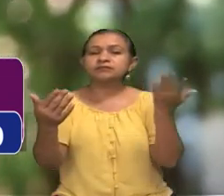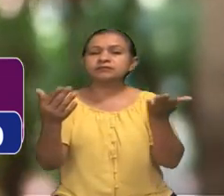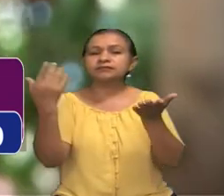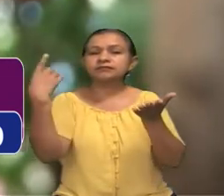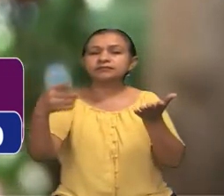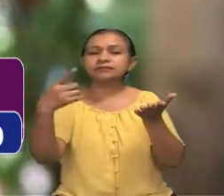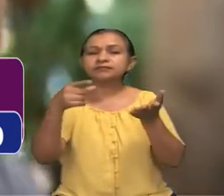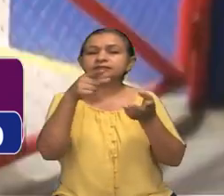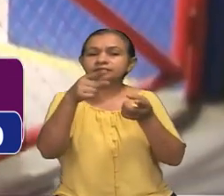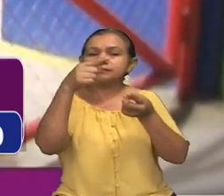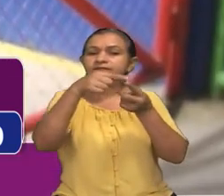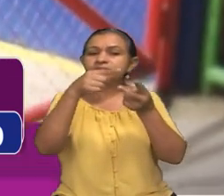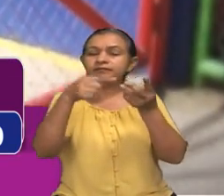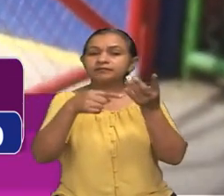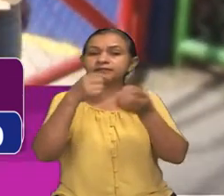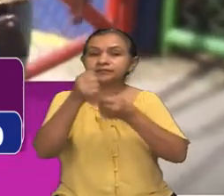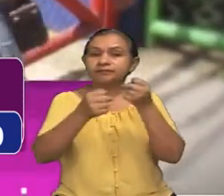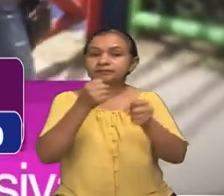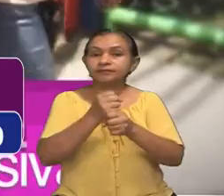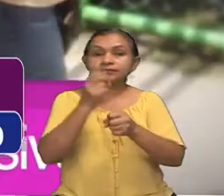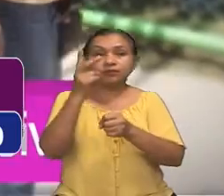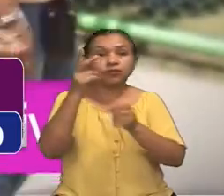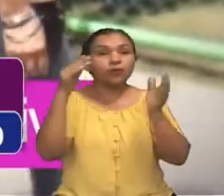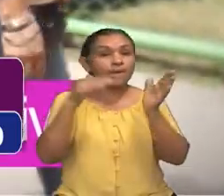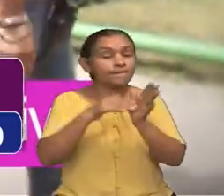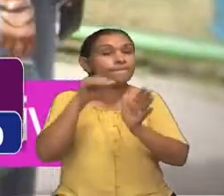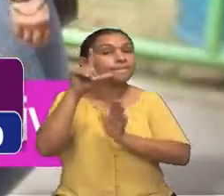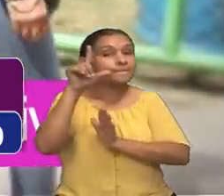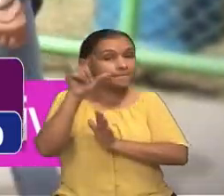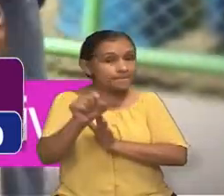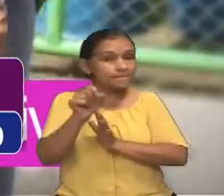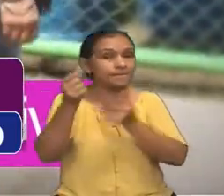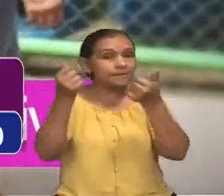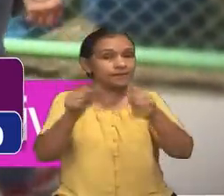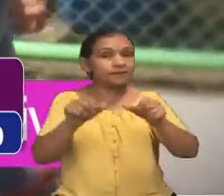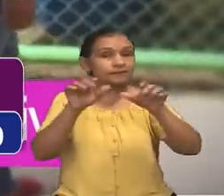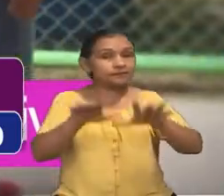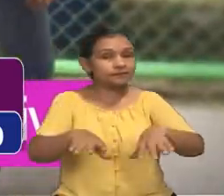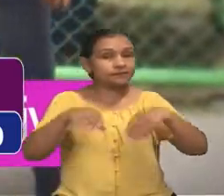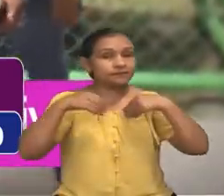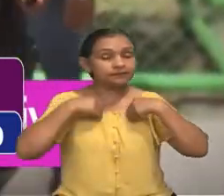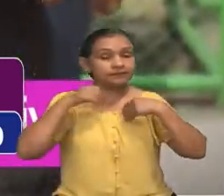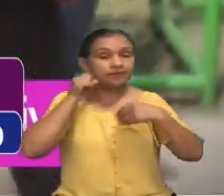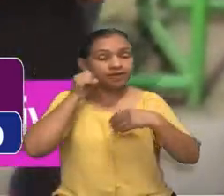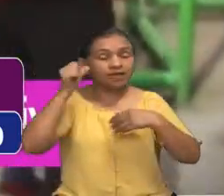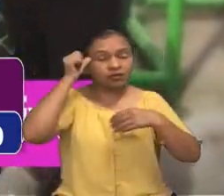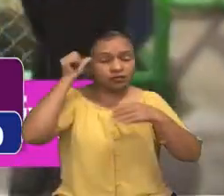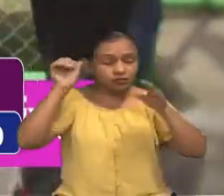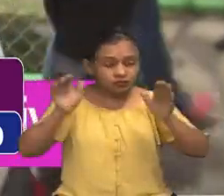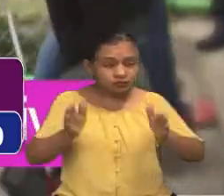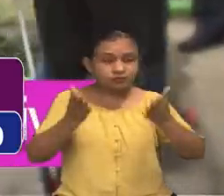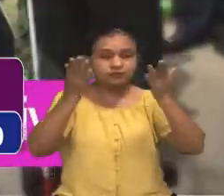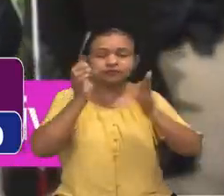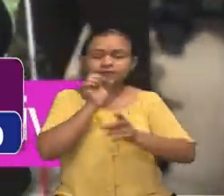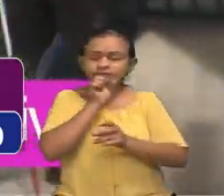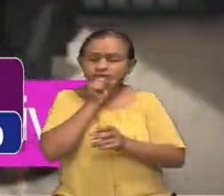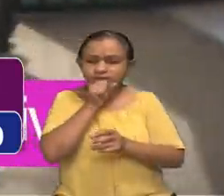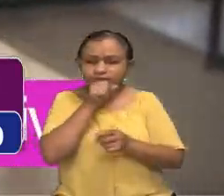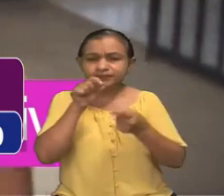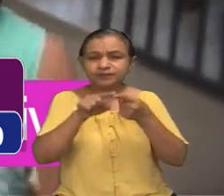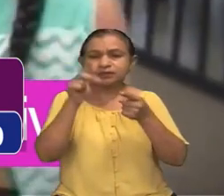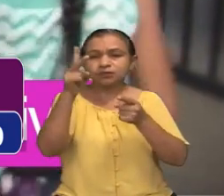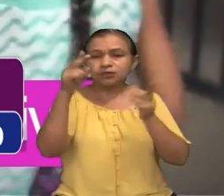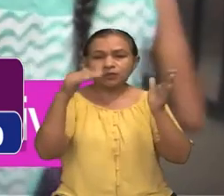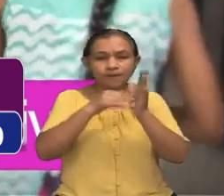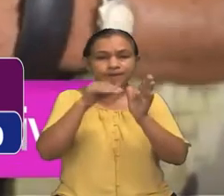Entonces, es en el año 2010 ¿sí? que se aprueba la ley del adulto mayor, y es en el año